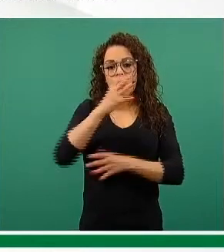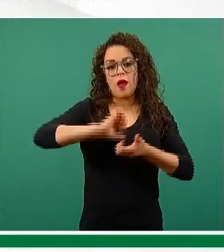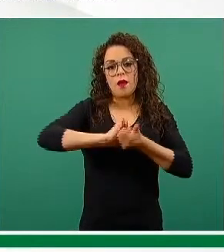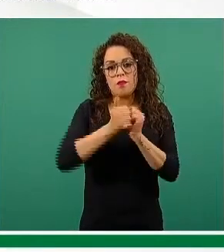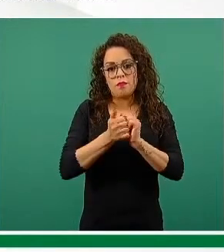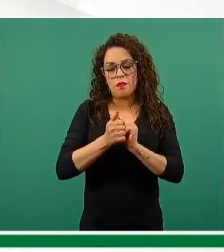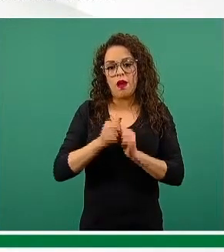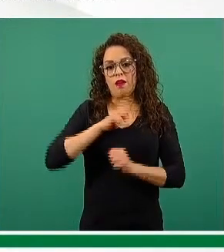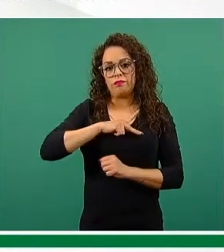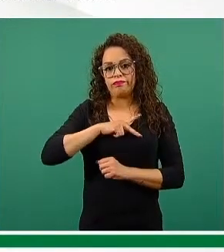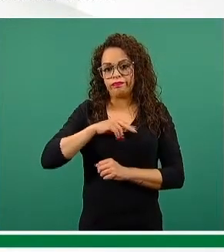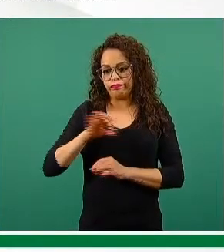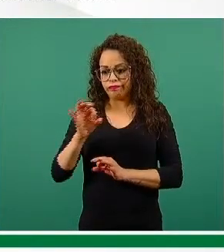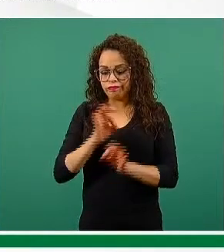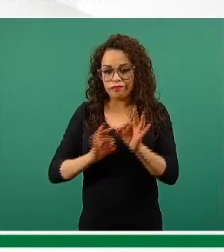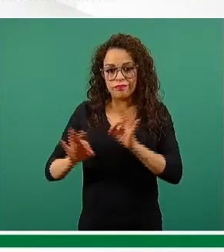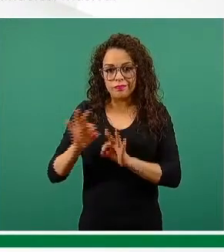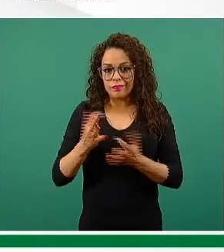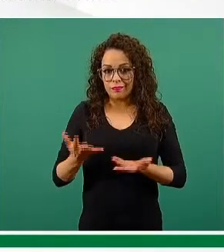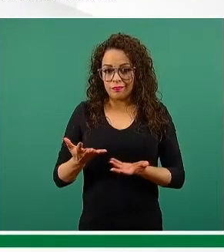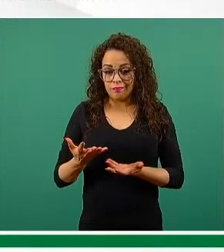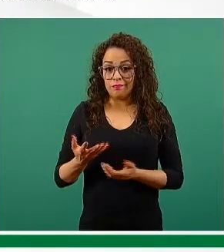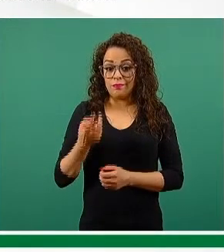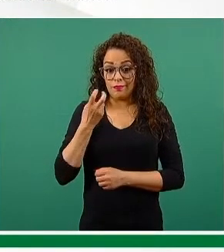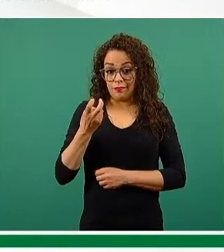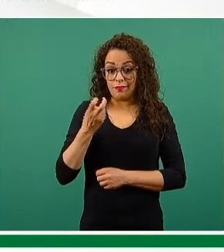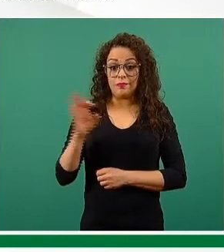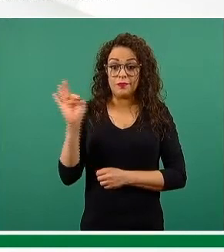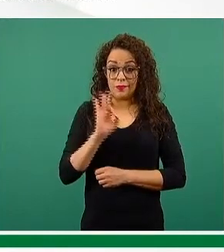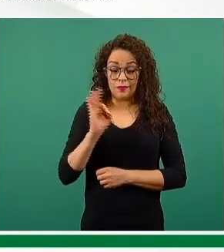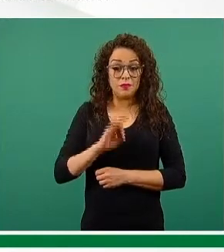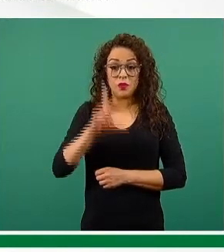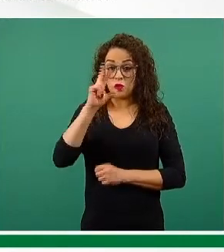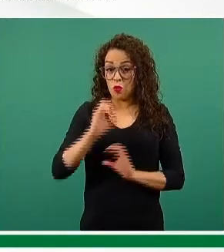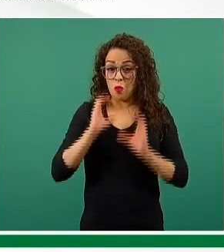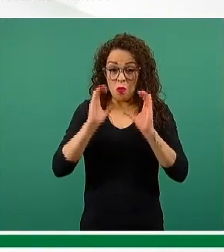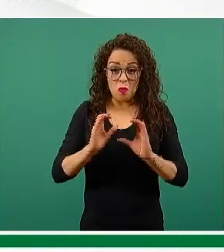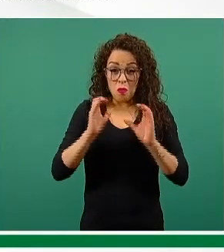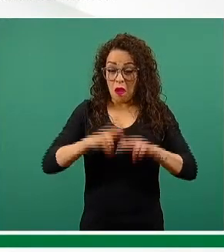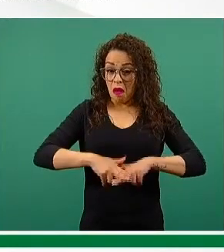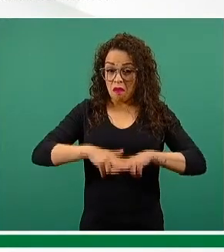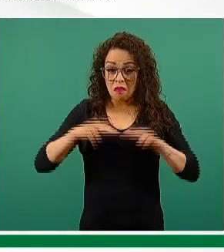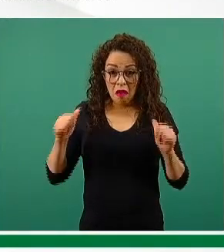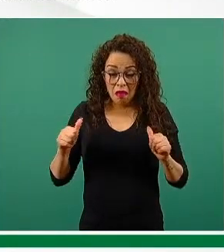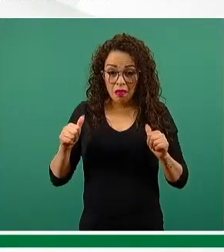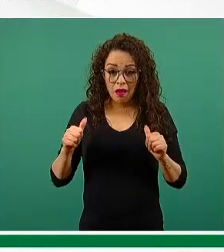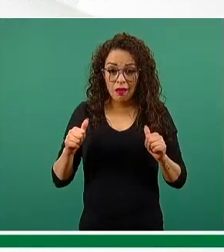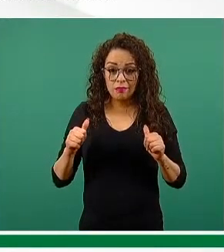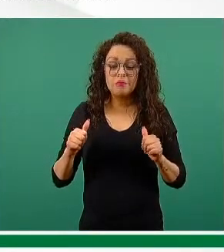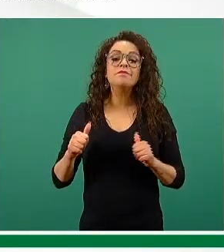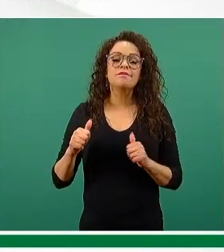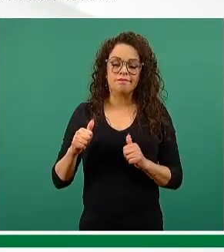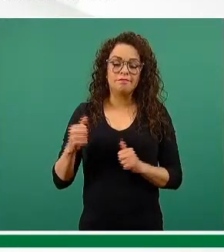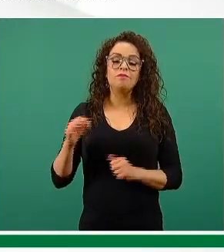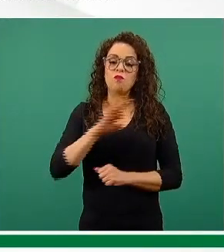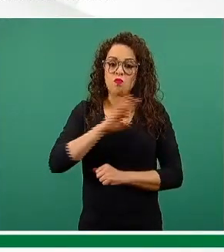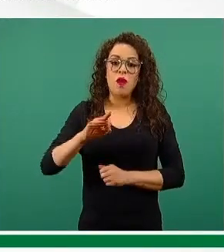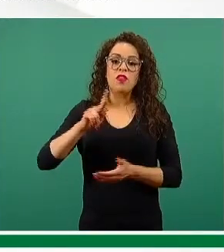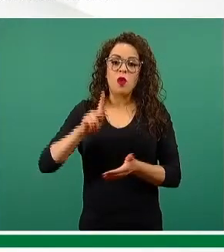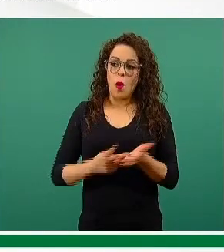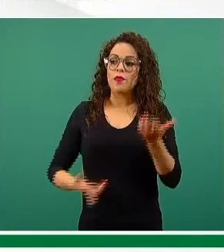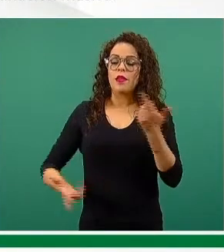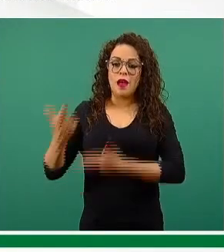La combinación de estos factores, si nos confiamos, si relajamos las medidas preventivas, podríamos tener el restablecimiento de